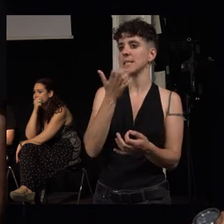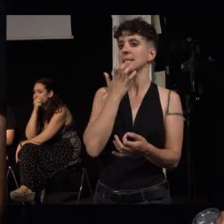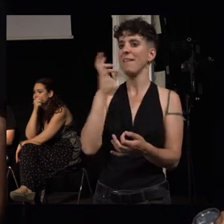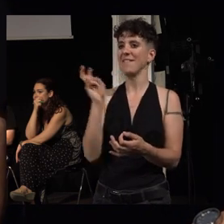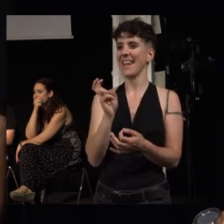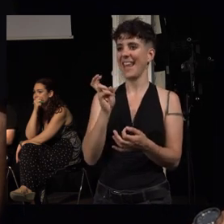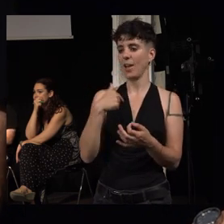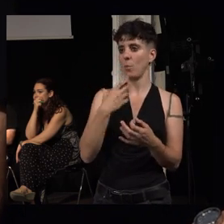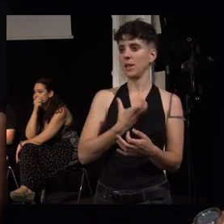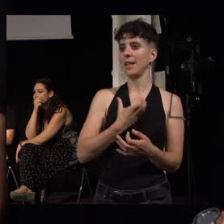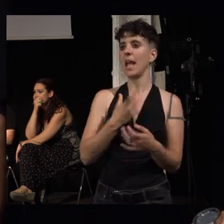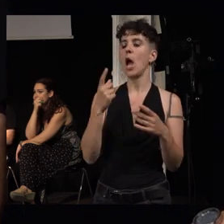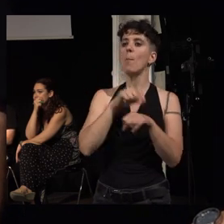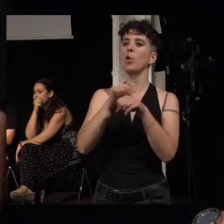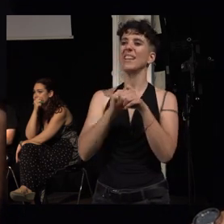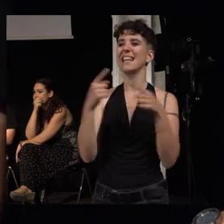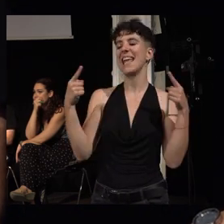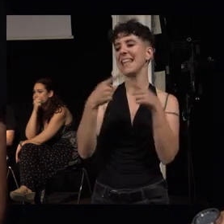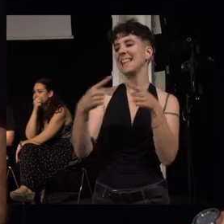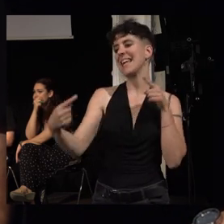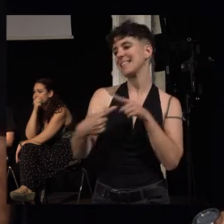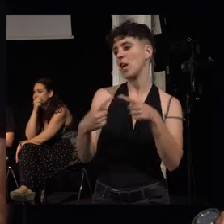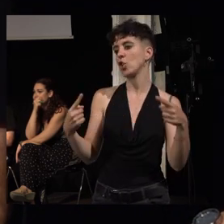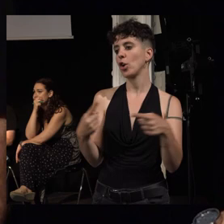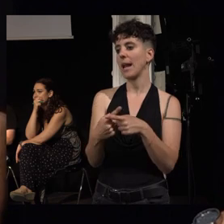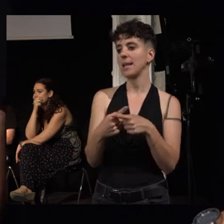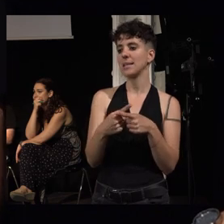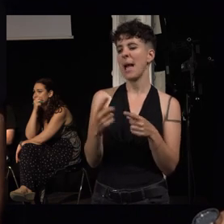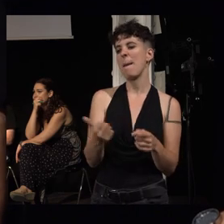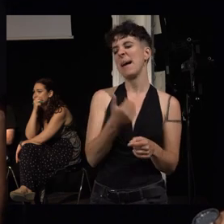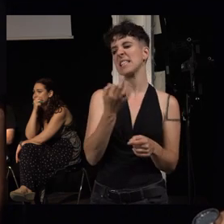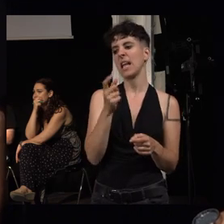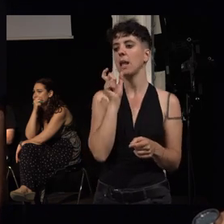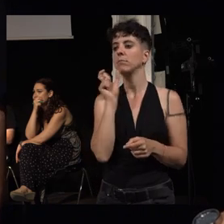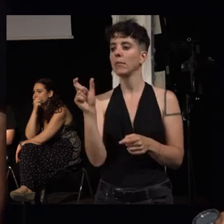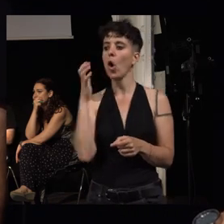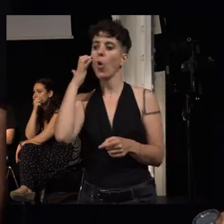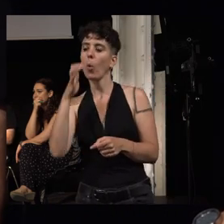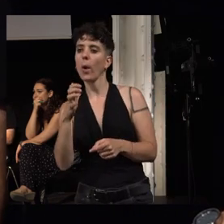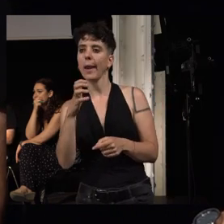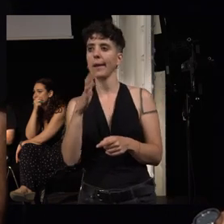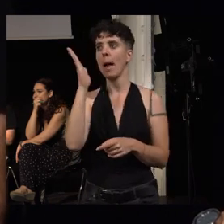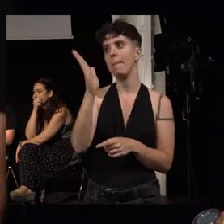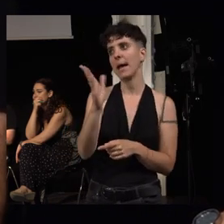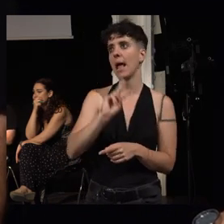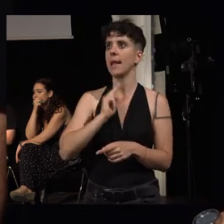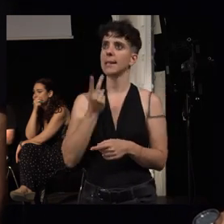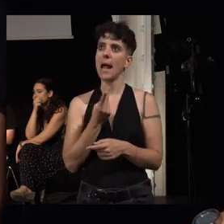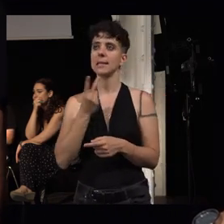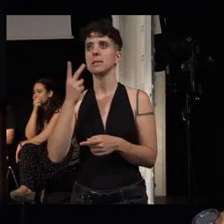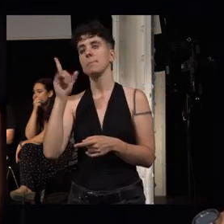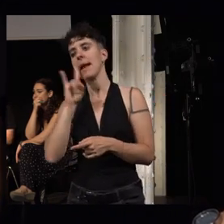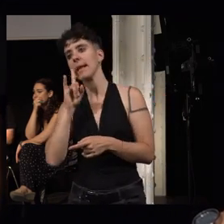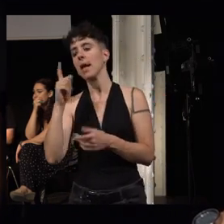de políticas interseccionales más que políticas queer, barra antisistema, barra transmaricobollo, barra transfeministas,